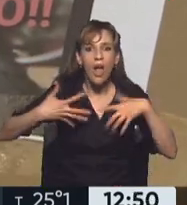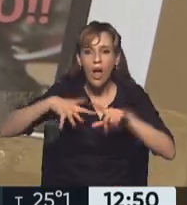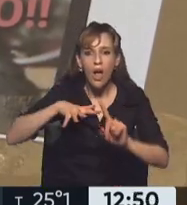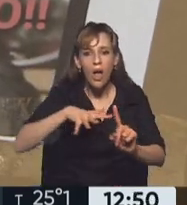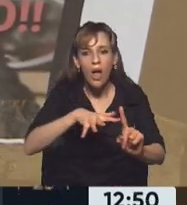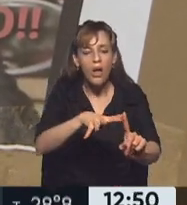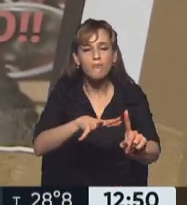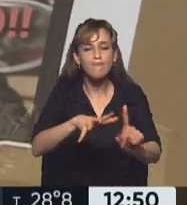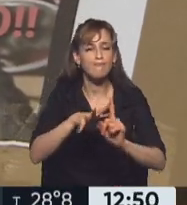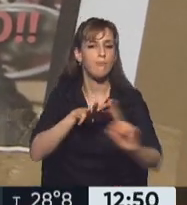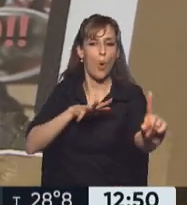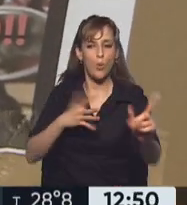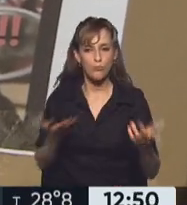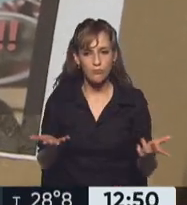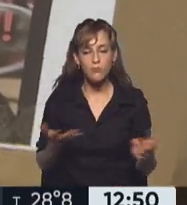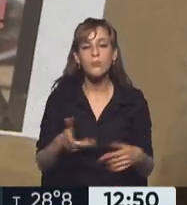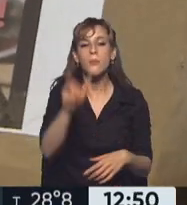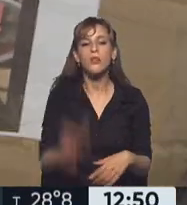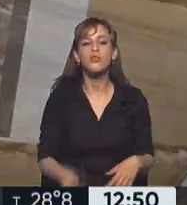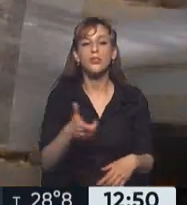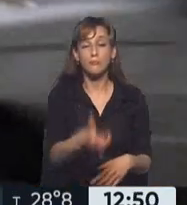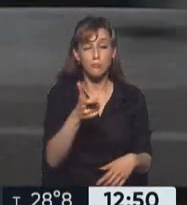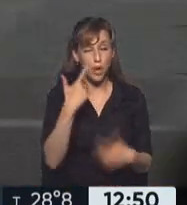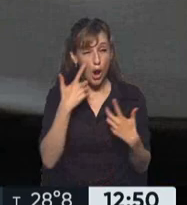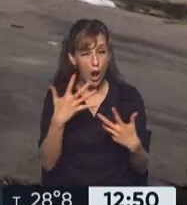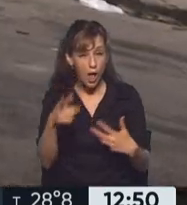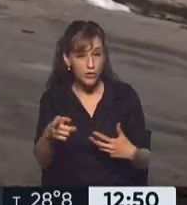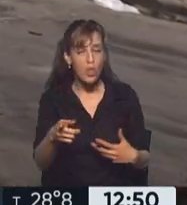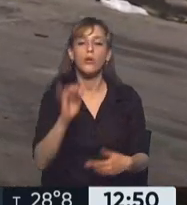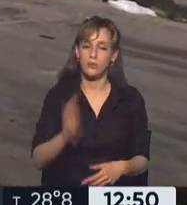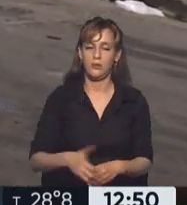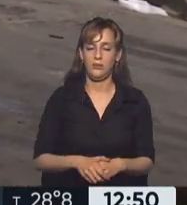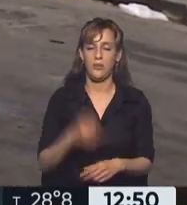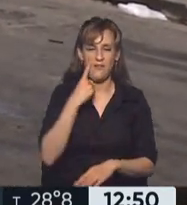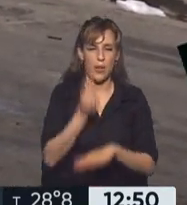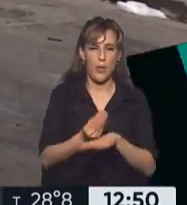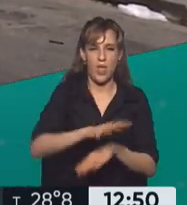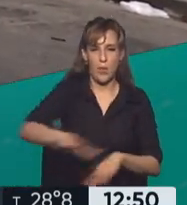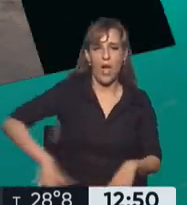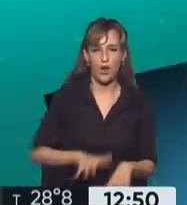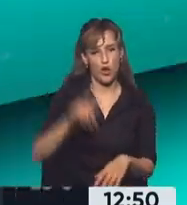ahora. ¿La persona que disparó es conocida en el barrio? Sí, porque alquilaba acá el chico. Se llama el Juge.